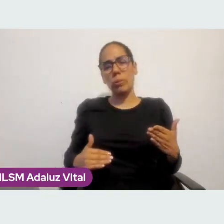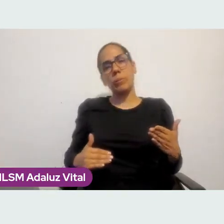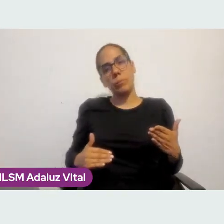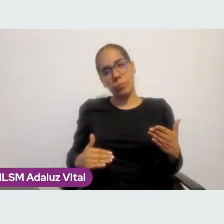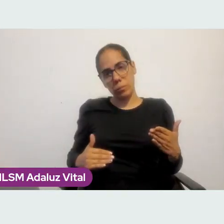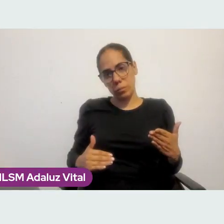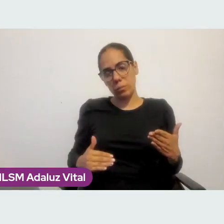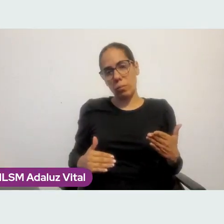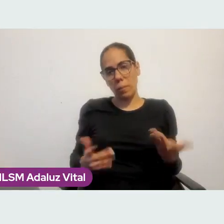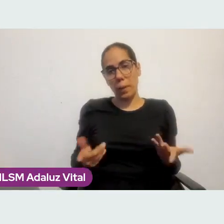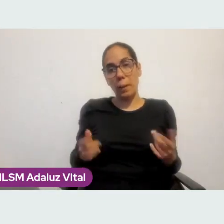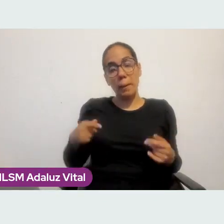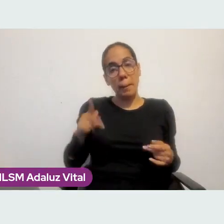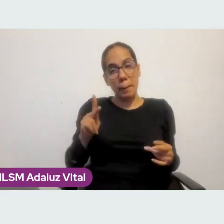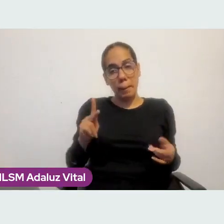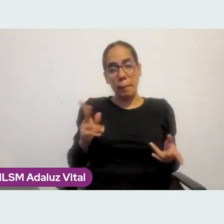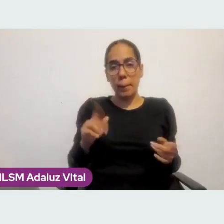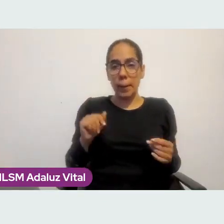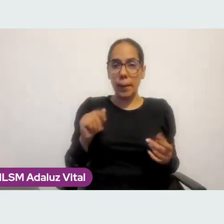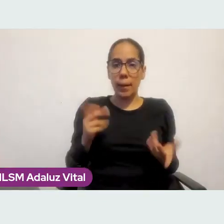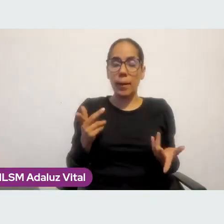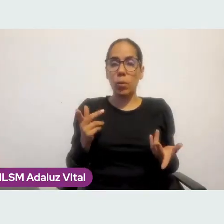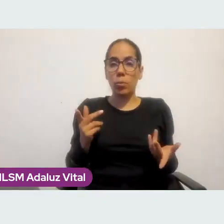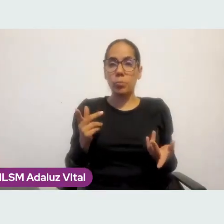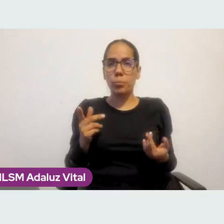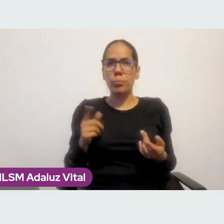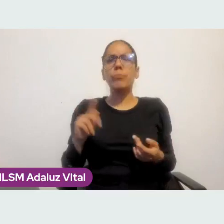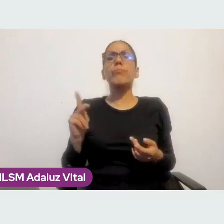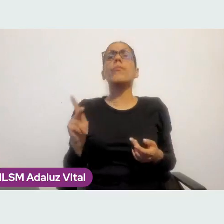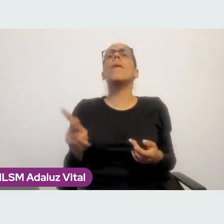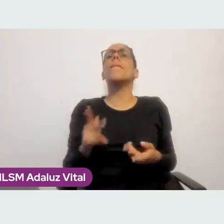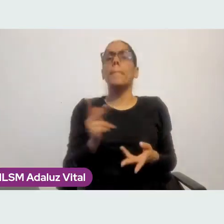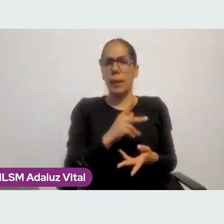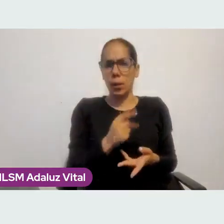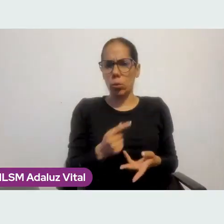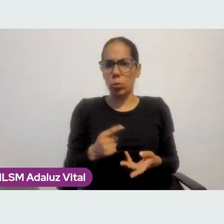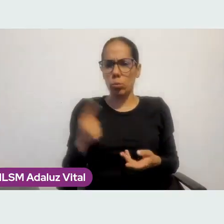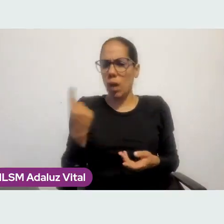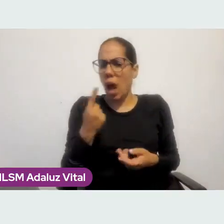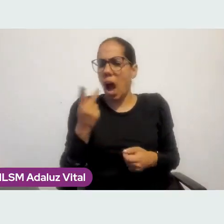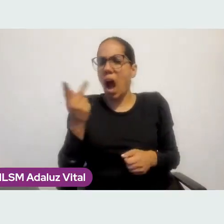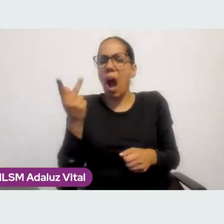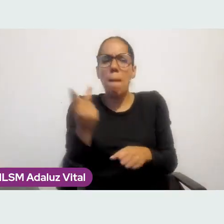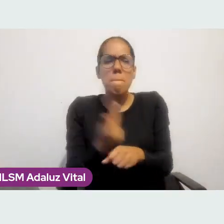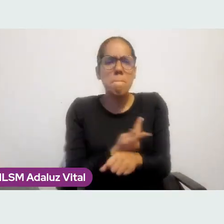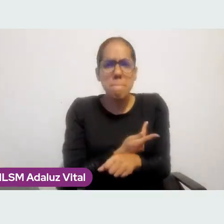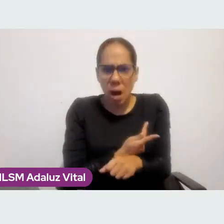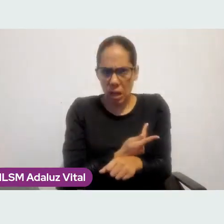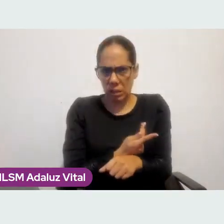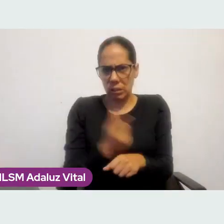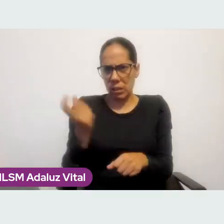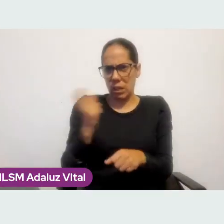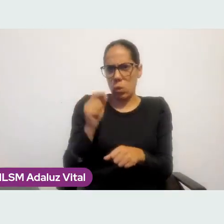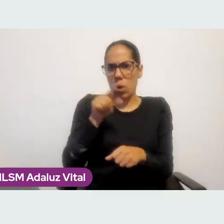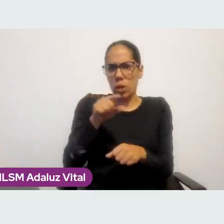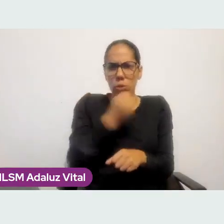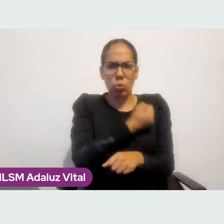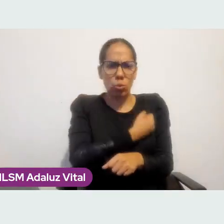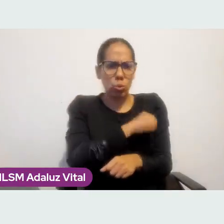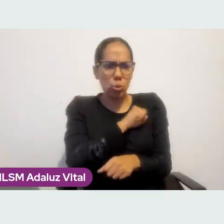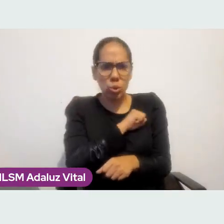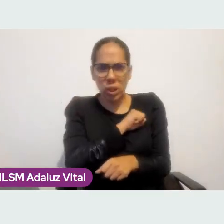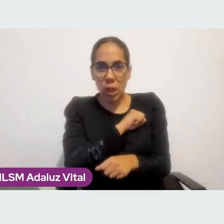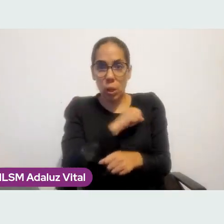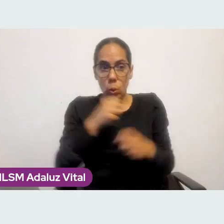¿Qué pasa cuando nuestra salud emocional no es liberada, no es dialogada, no es